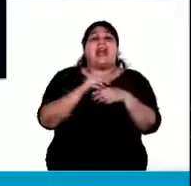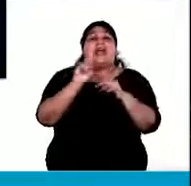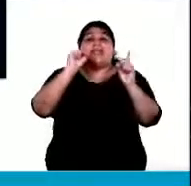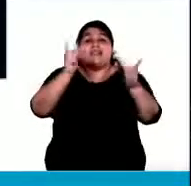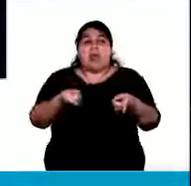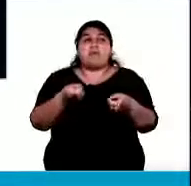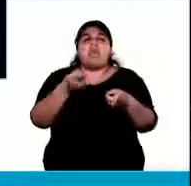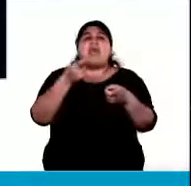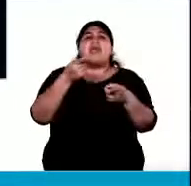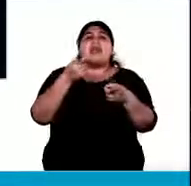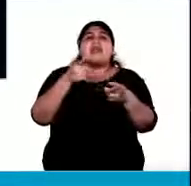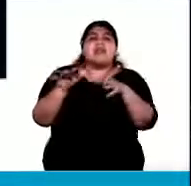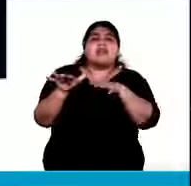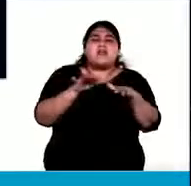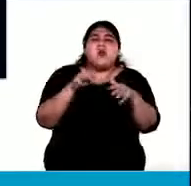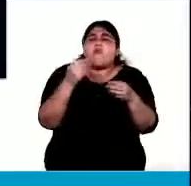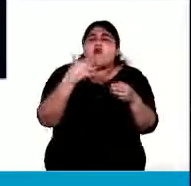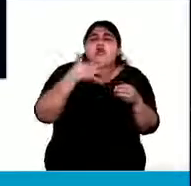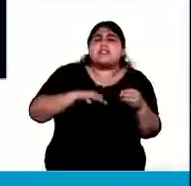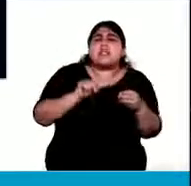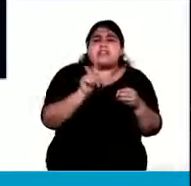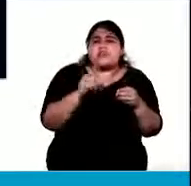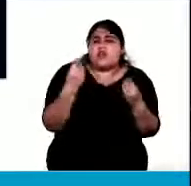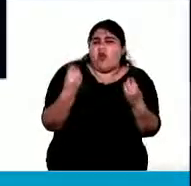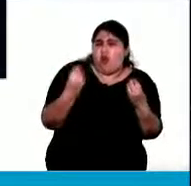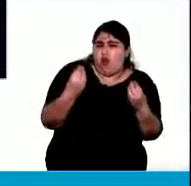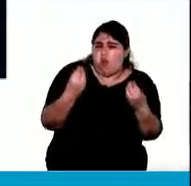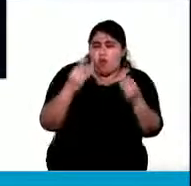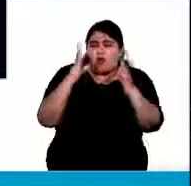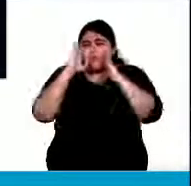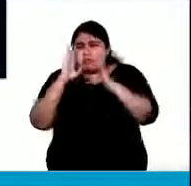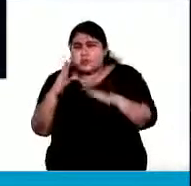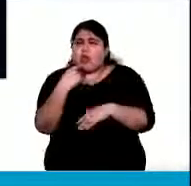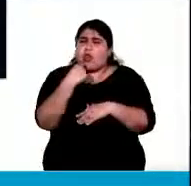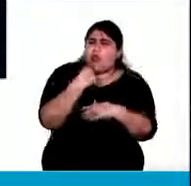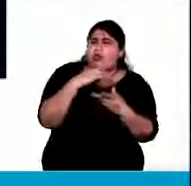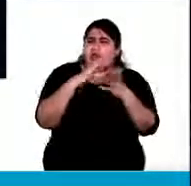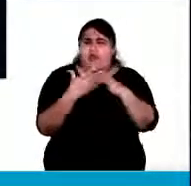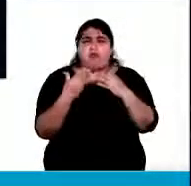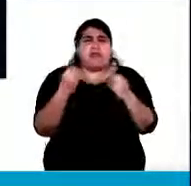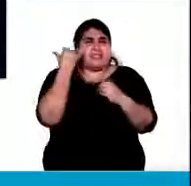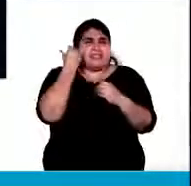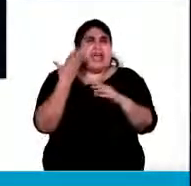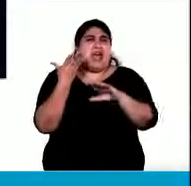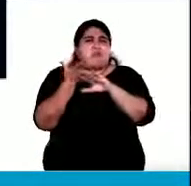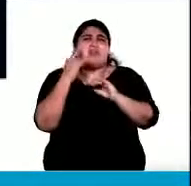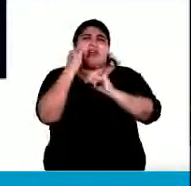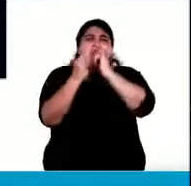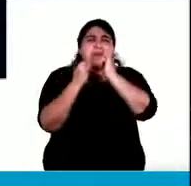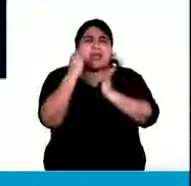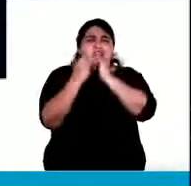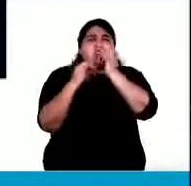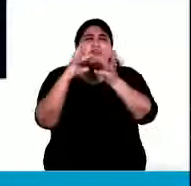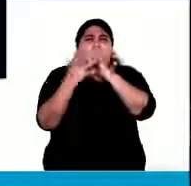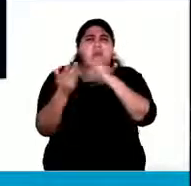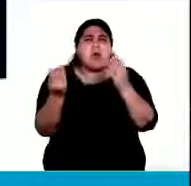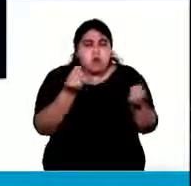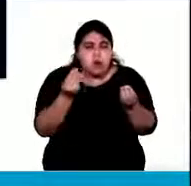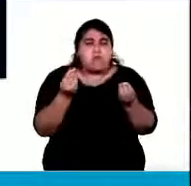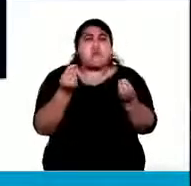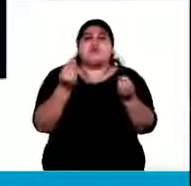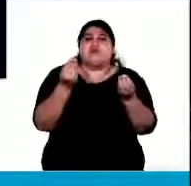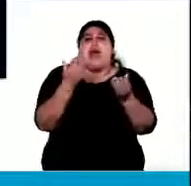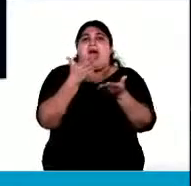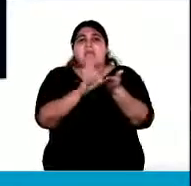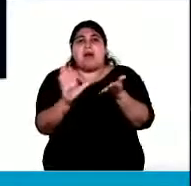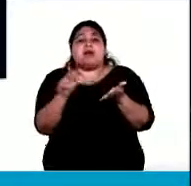No se entiende por qué hace tanto eje en la incertidumbre. Pídale explicaciones a ver qué quiso decir el senador Bullrich. Pero más allá